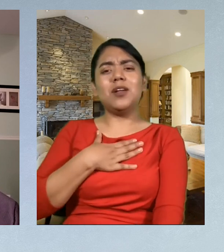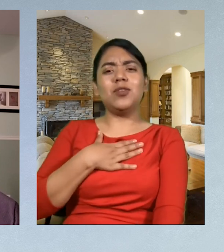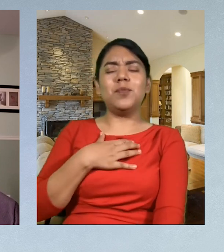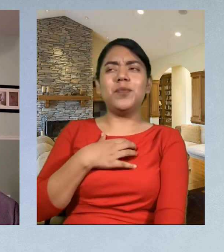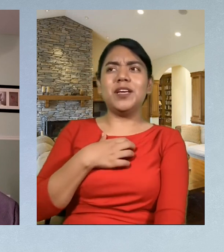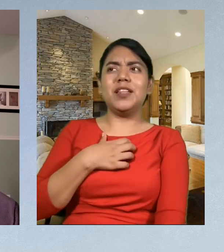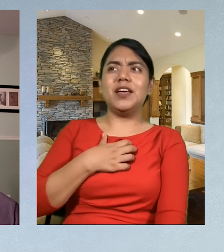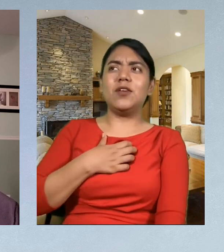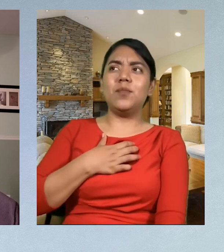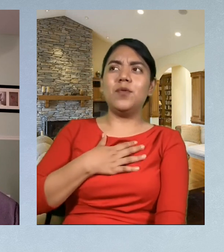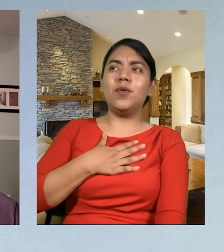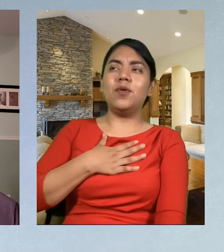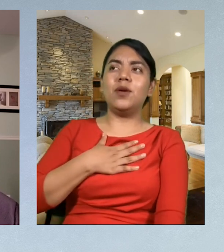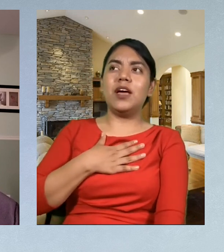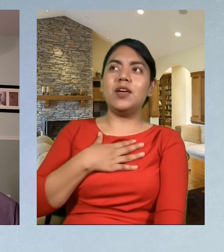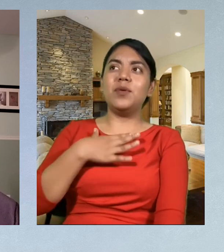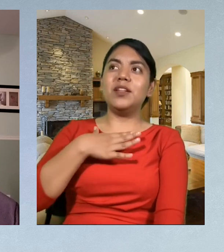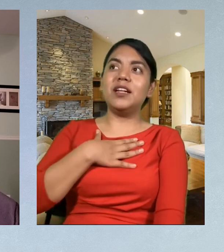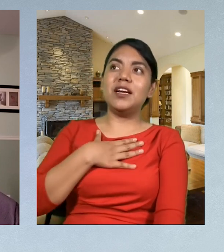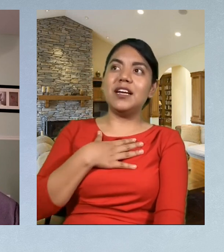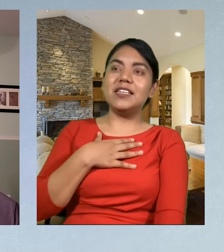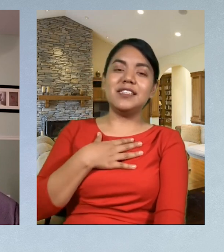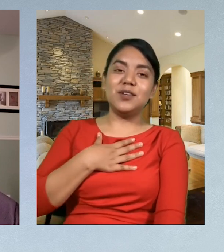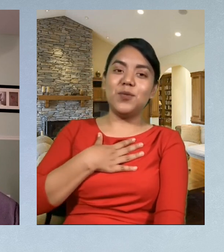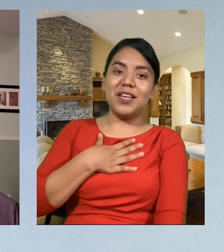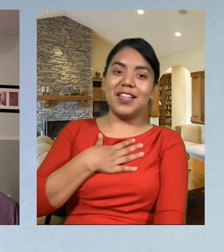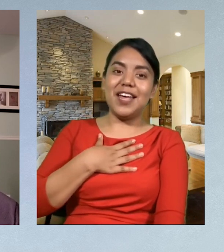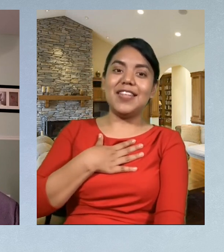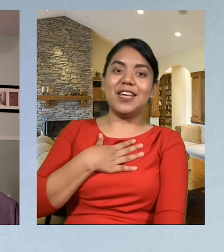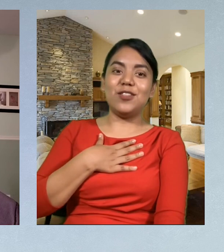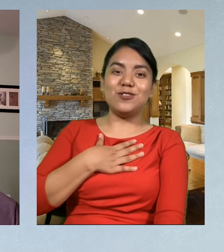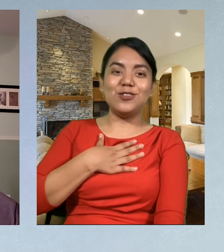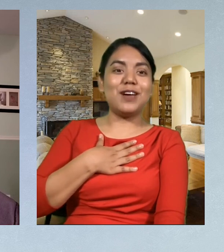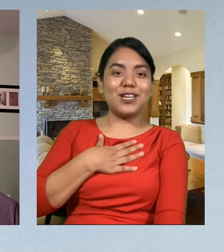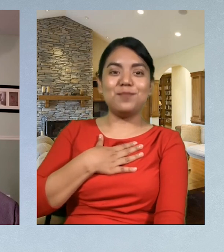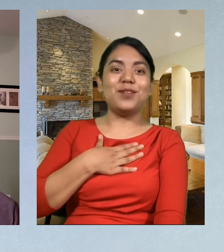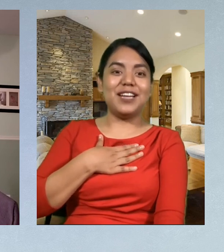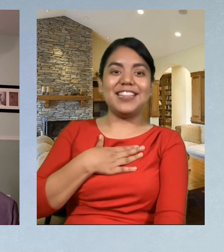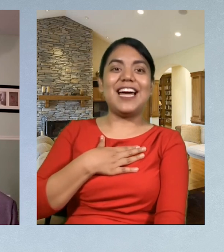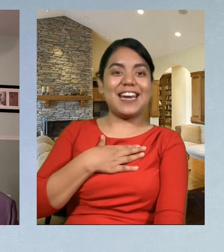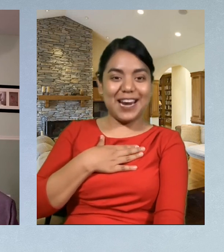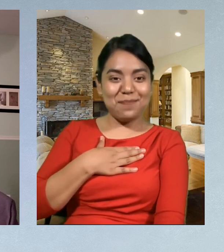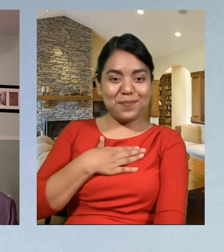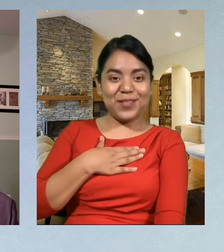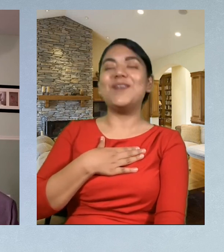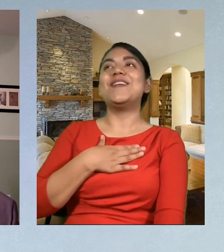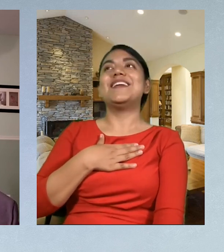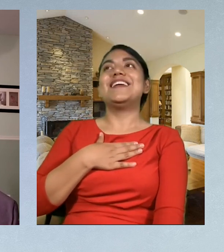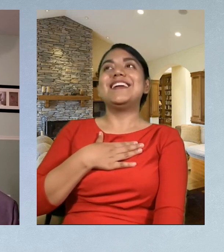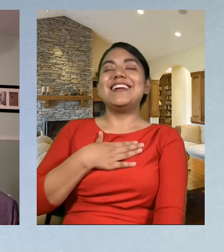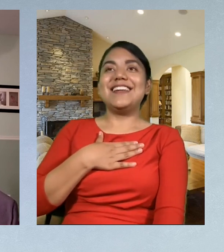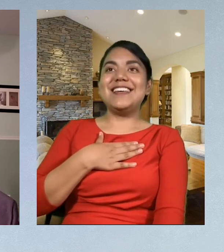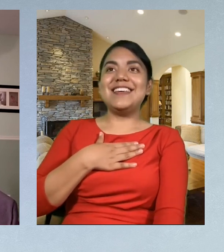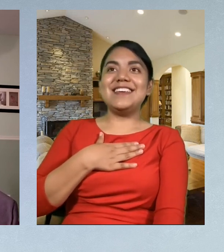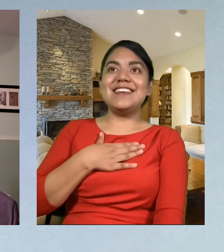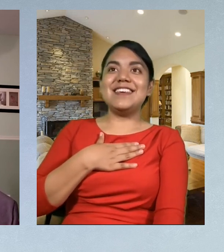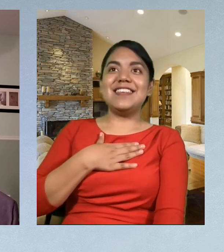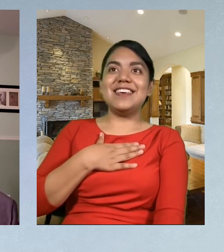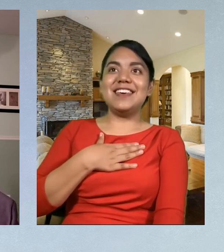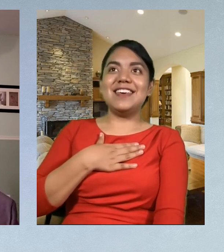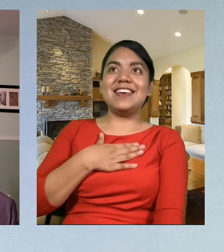me impactó porque dije, ¿cómo ella puede tener esa seguridad de que Dios nos va a responder tan rápido?